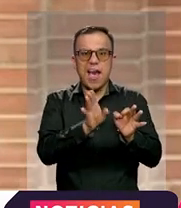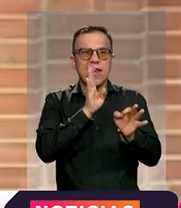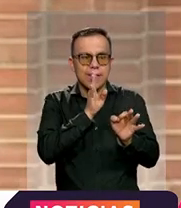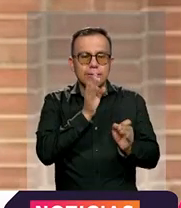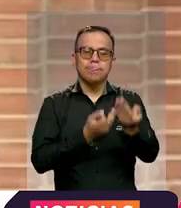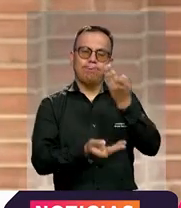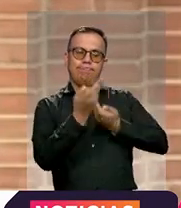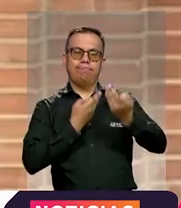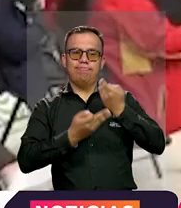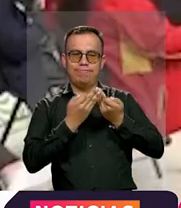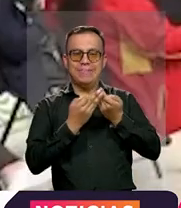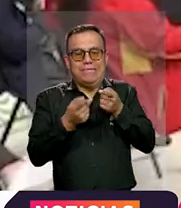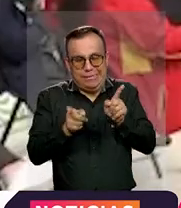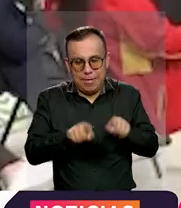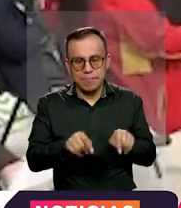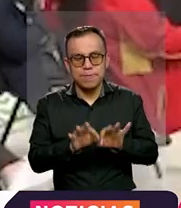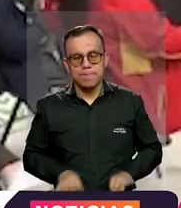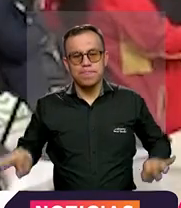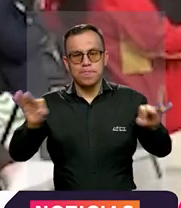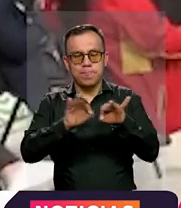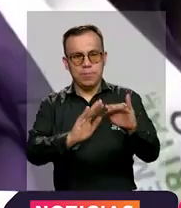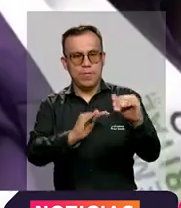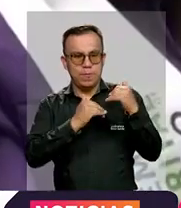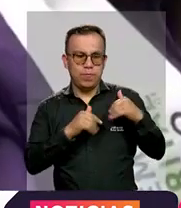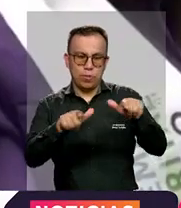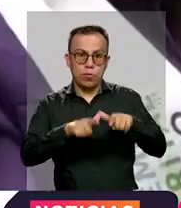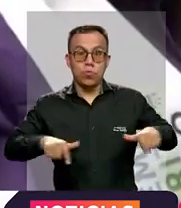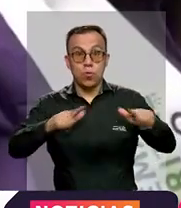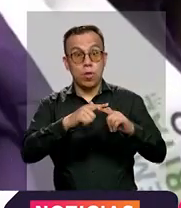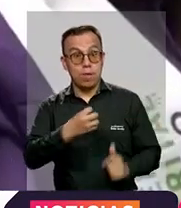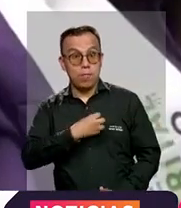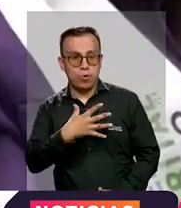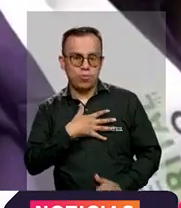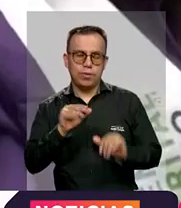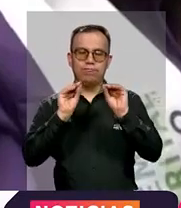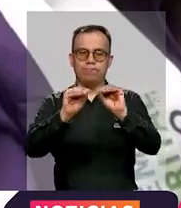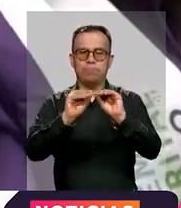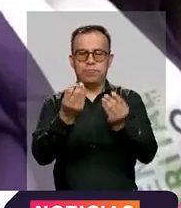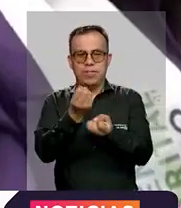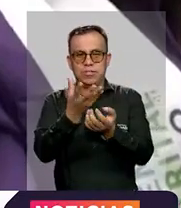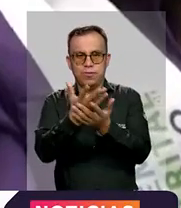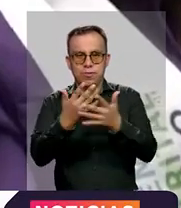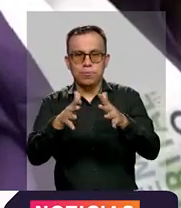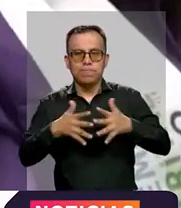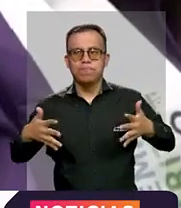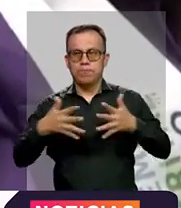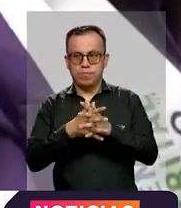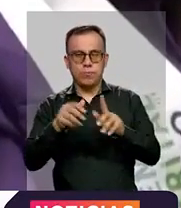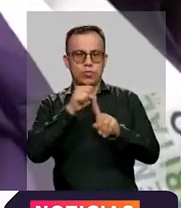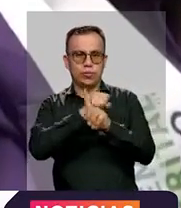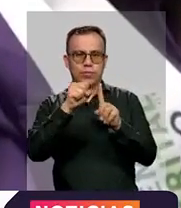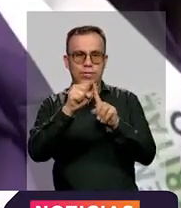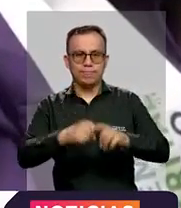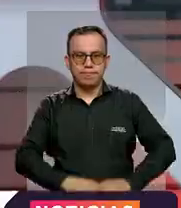el plan de la manzana del cuidado, un lugar donde se busca dar oportunidades y educación en una infraestructura de integración social.